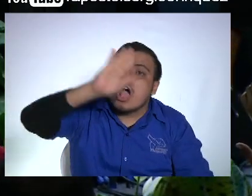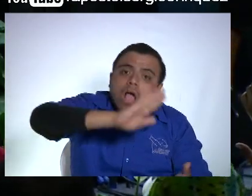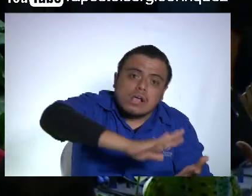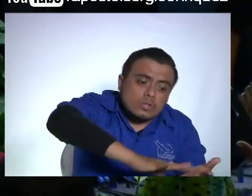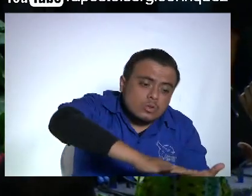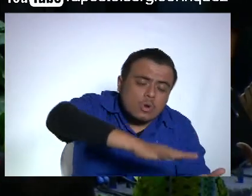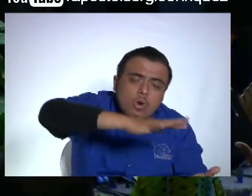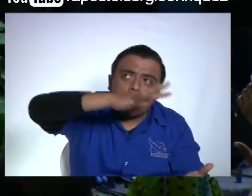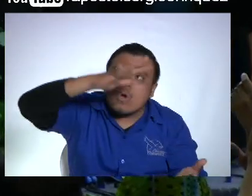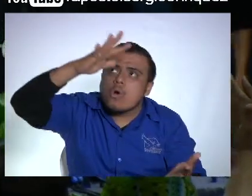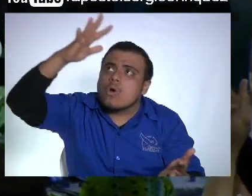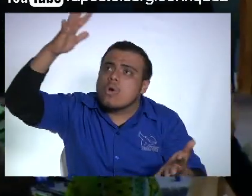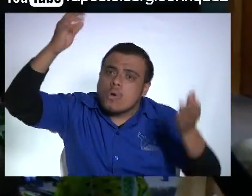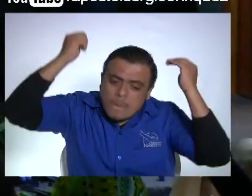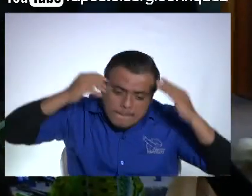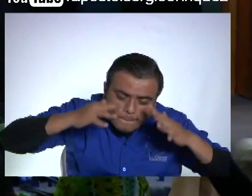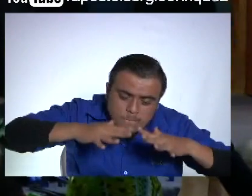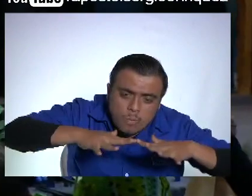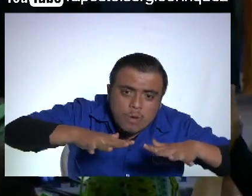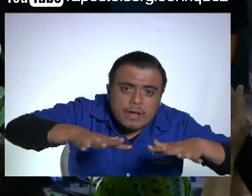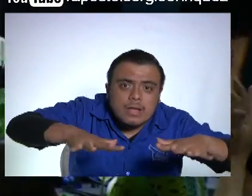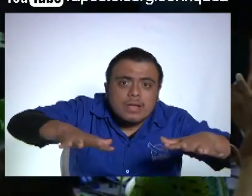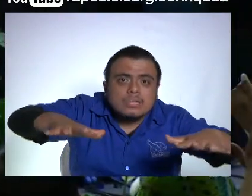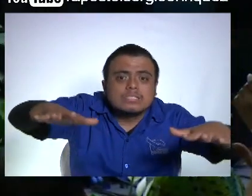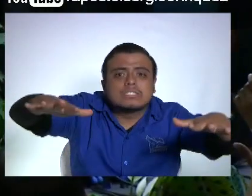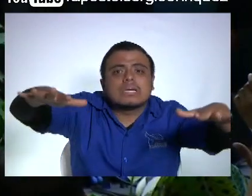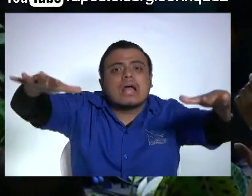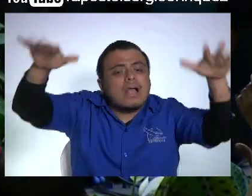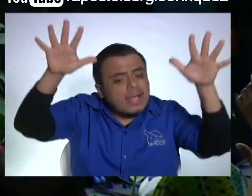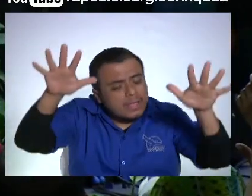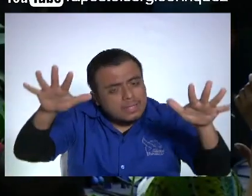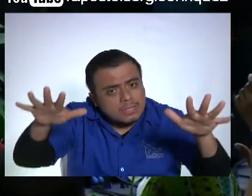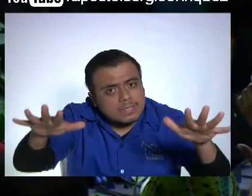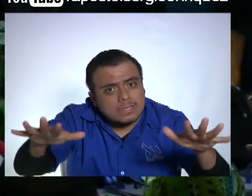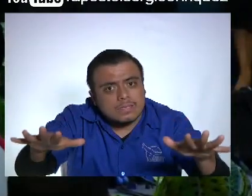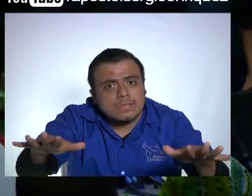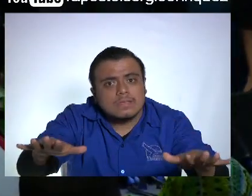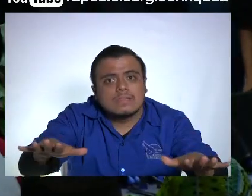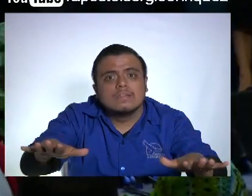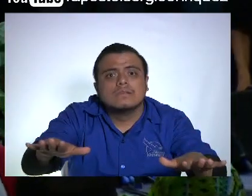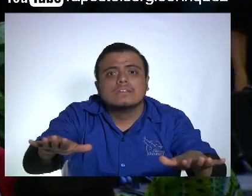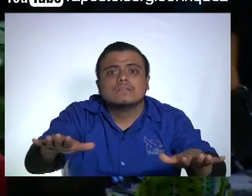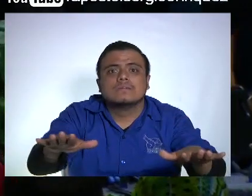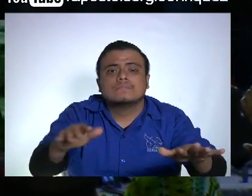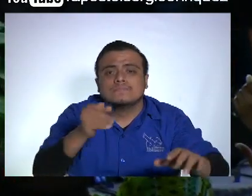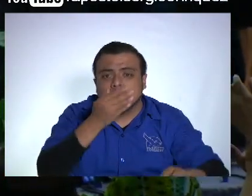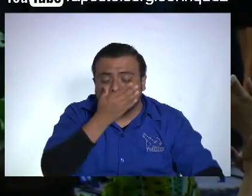eternidad, muestra tu gloria aquí.